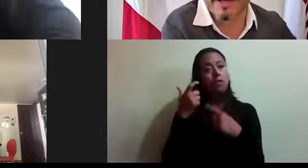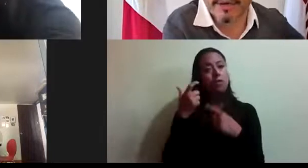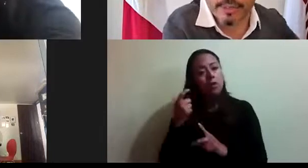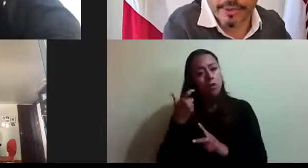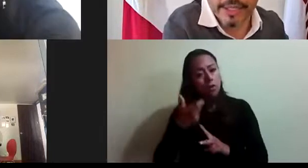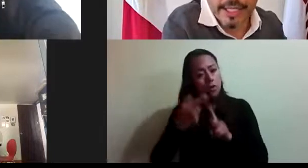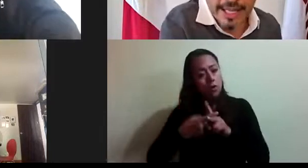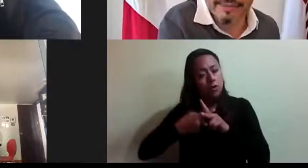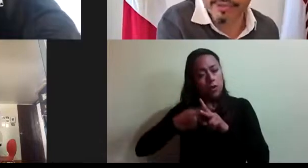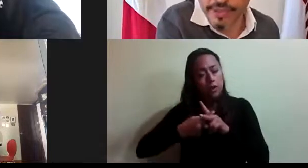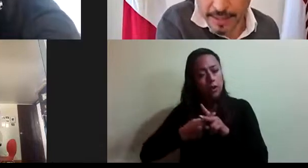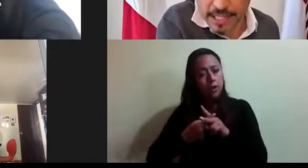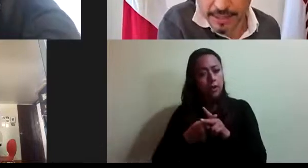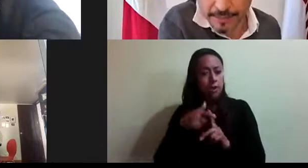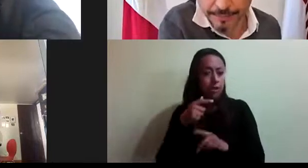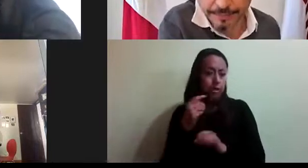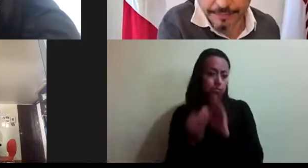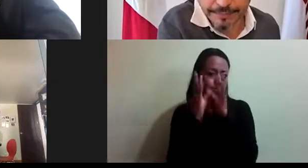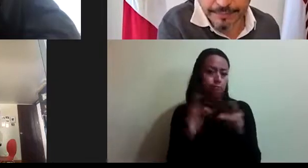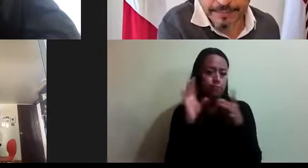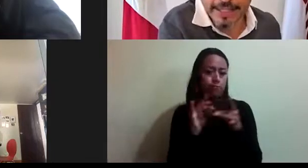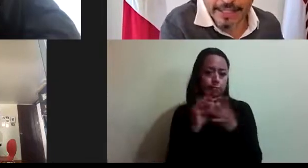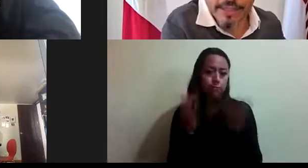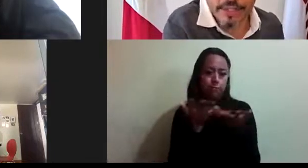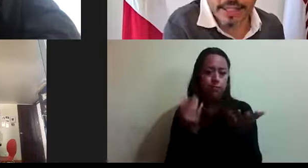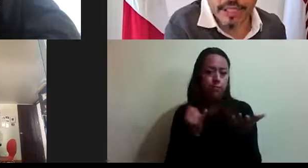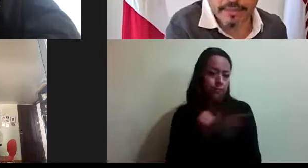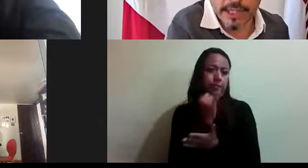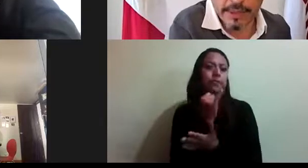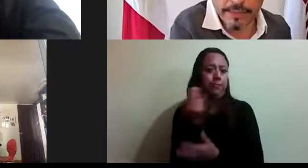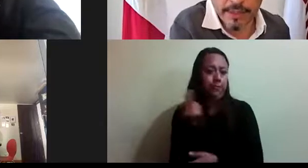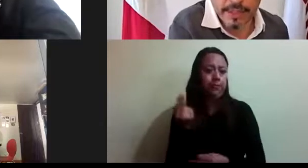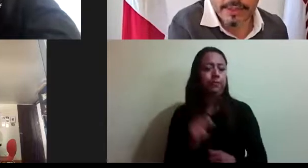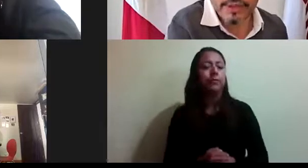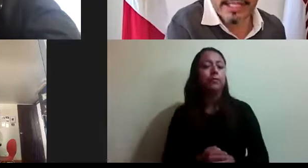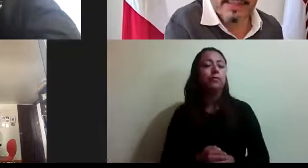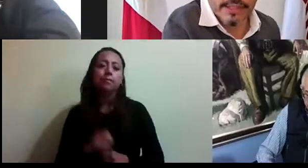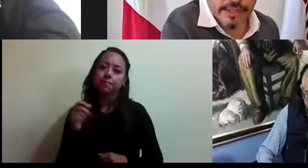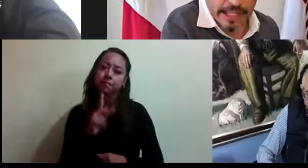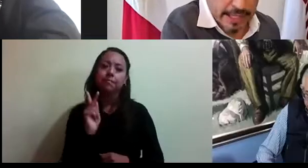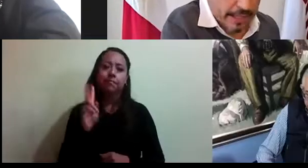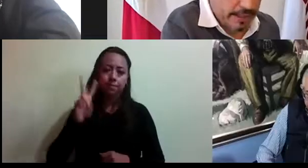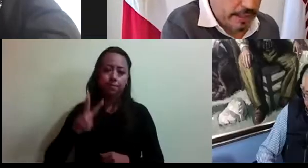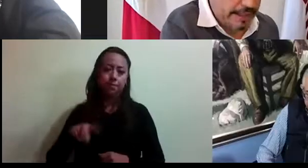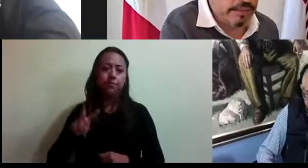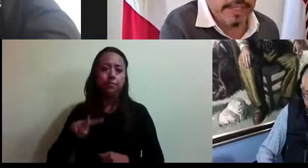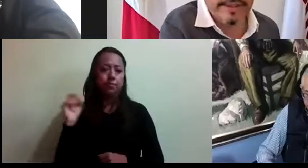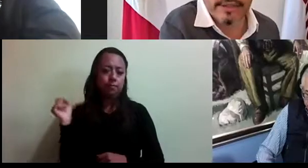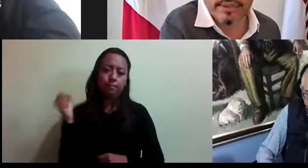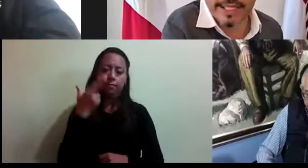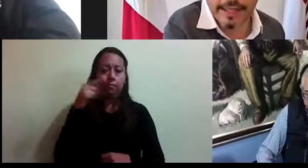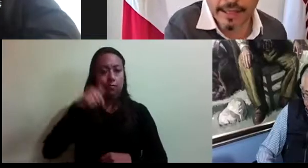que corresponde. Afortunadamente, en el caso de la Ciudad de México, todas las personas que tienen